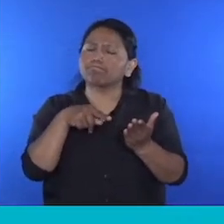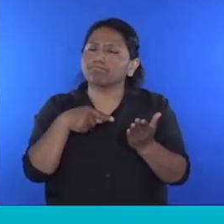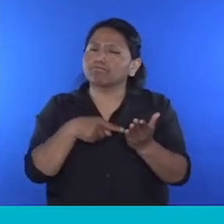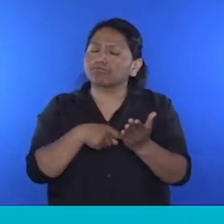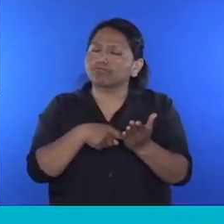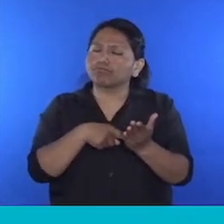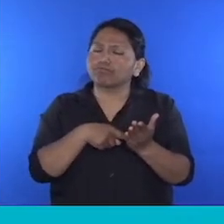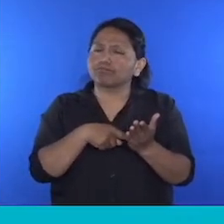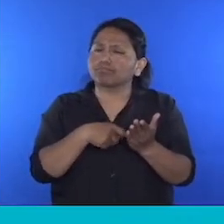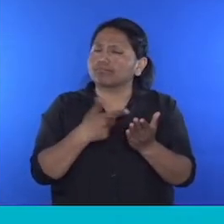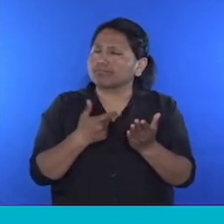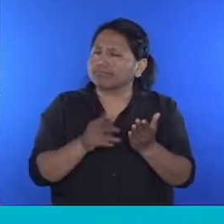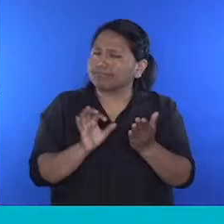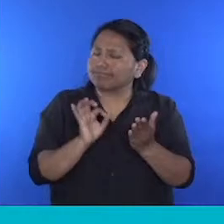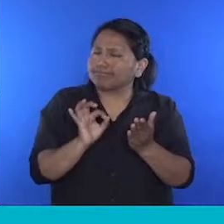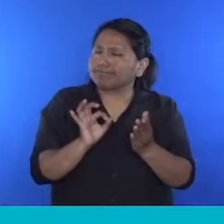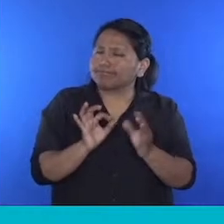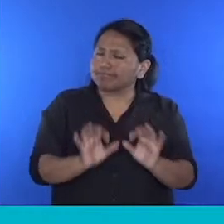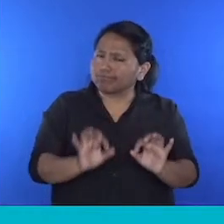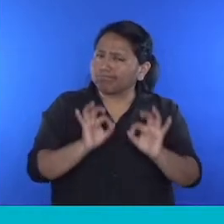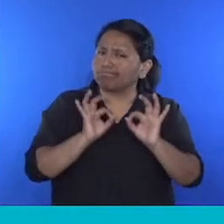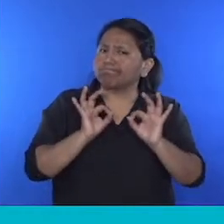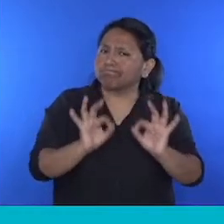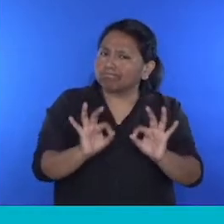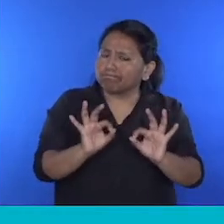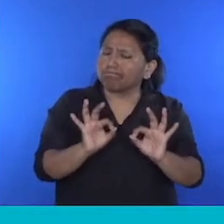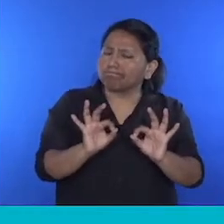son total o parcialmente